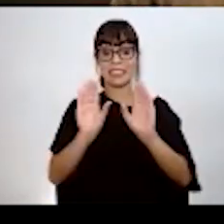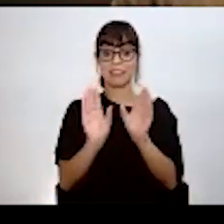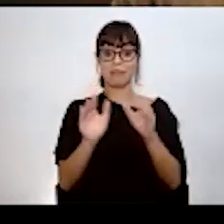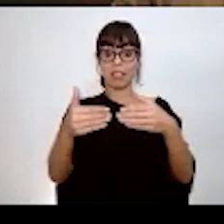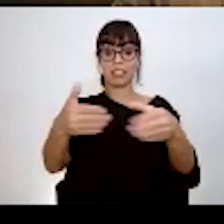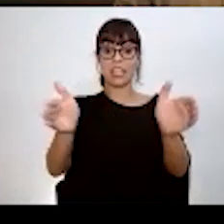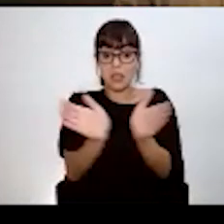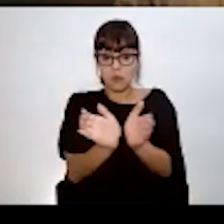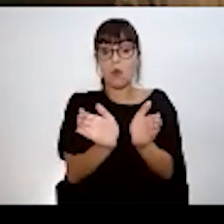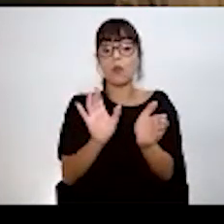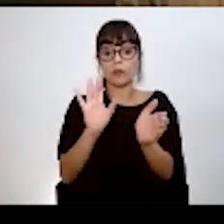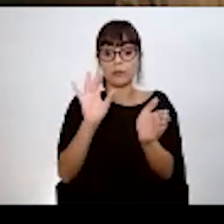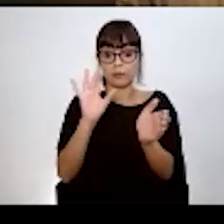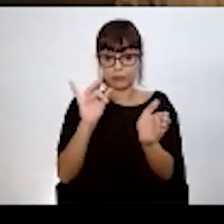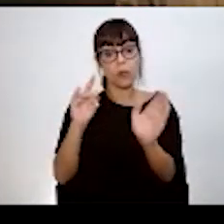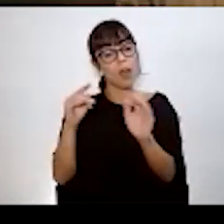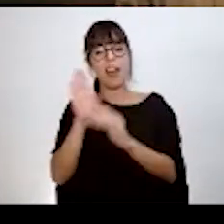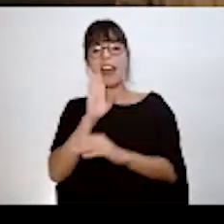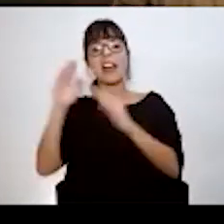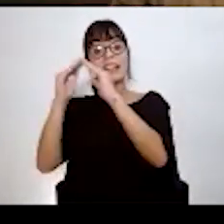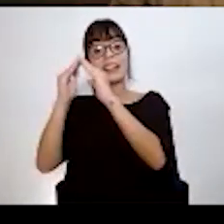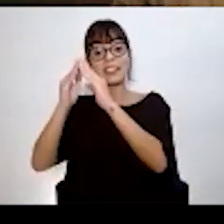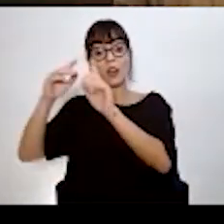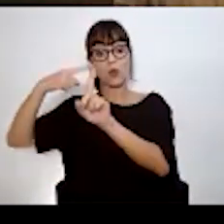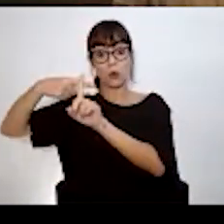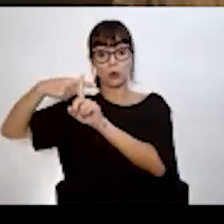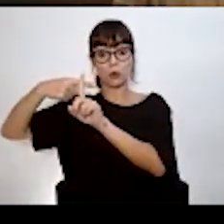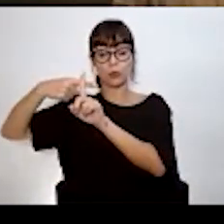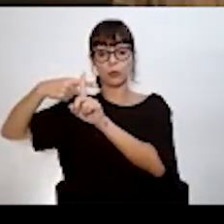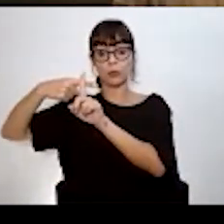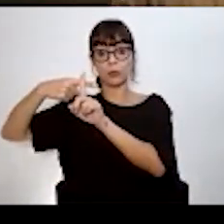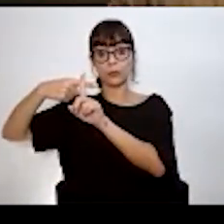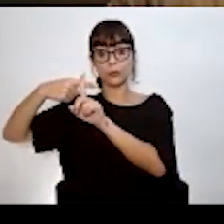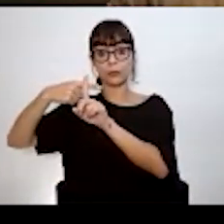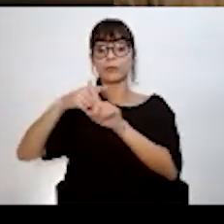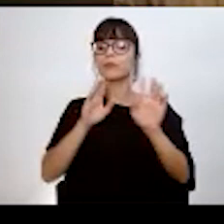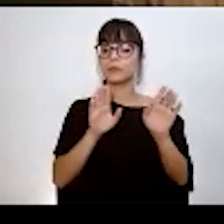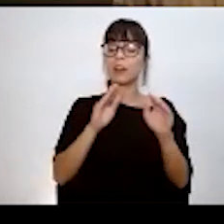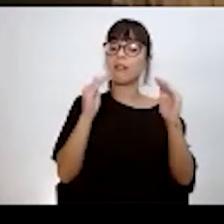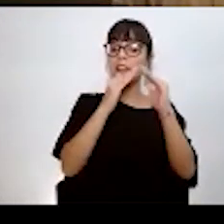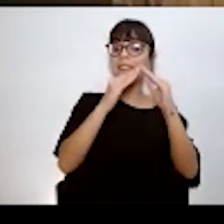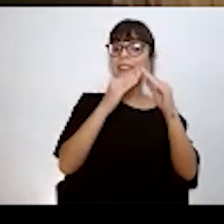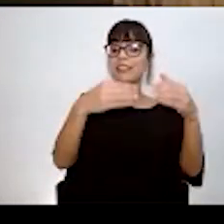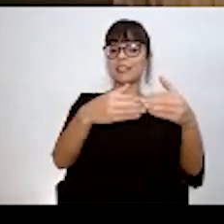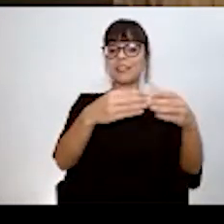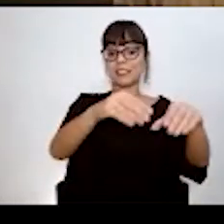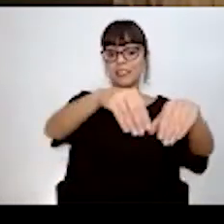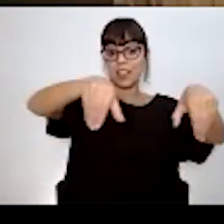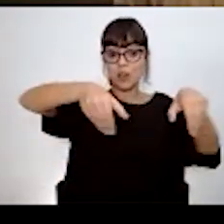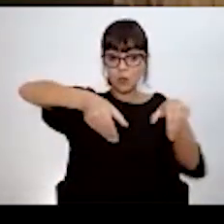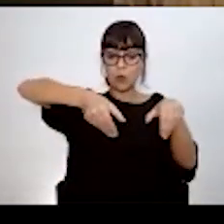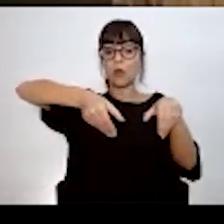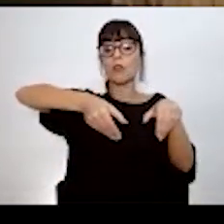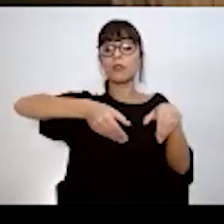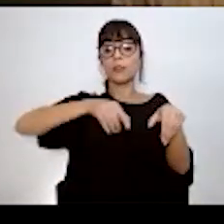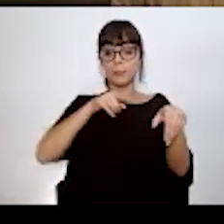hay algunos contextos arqueológicos de Gran Canaria que tienen estructuras circulares que quizás pudieran ser más antiguas que las